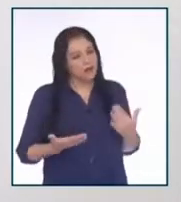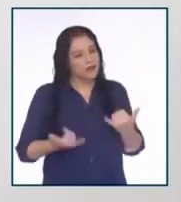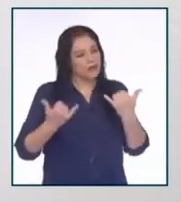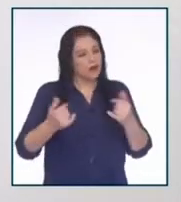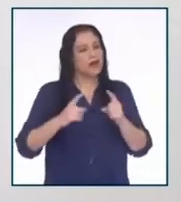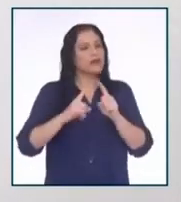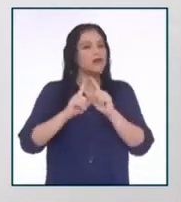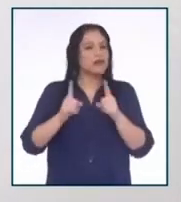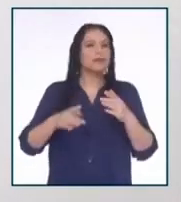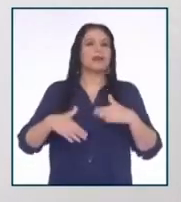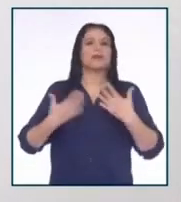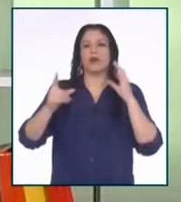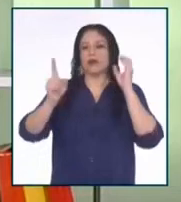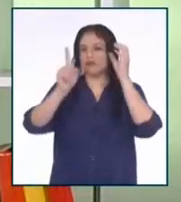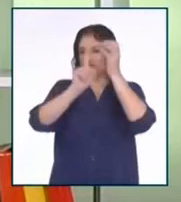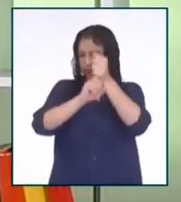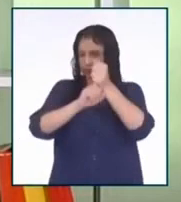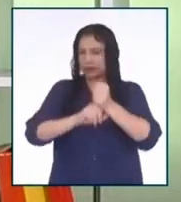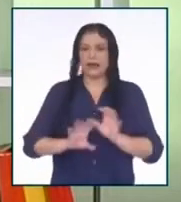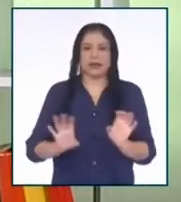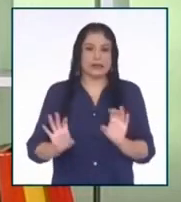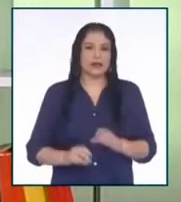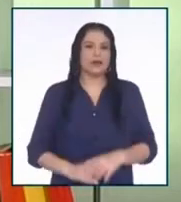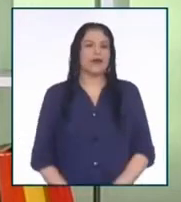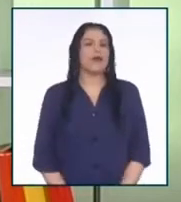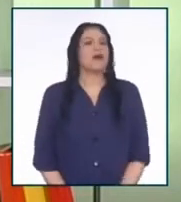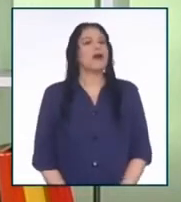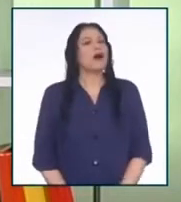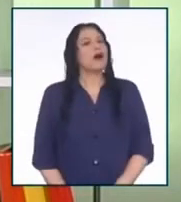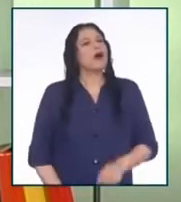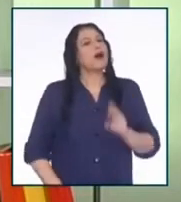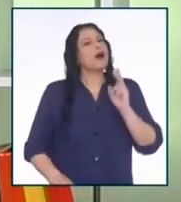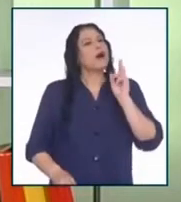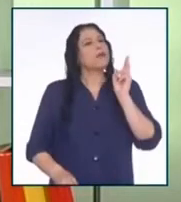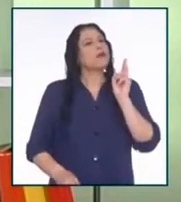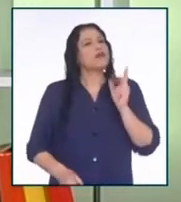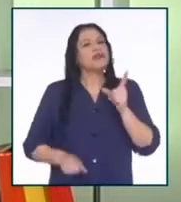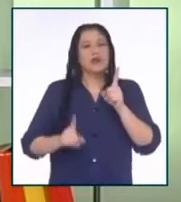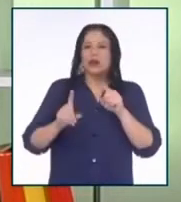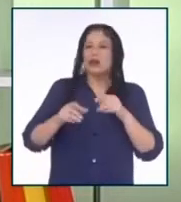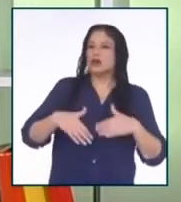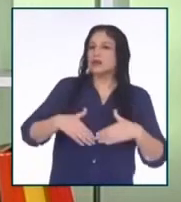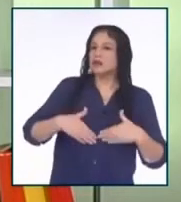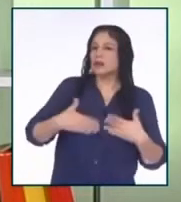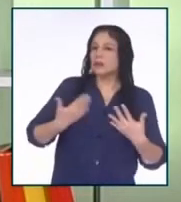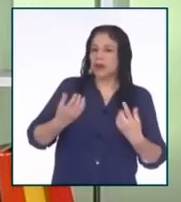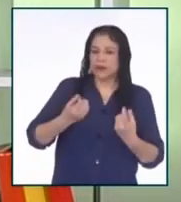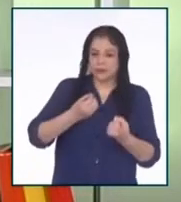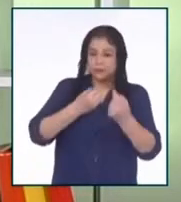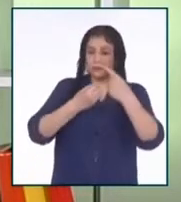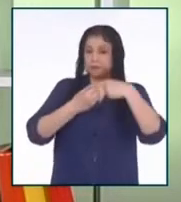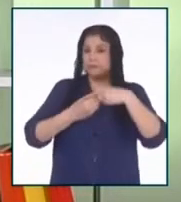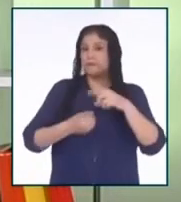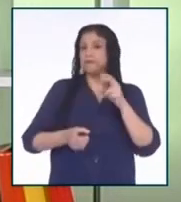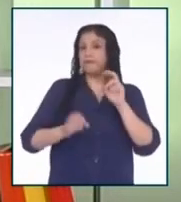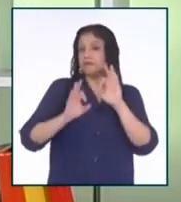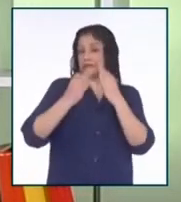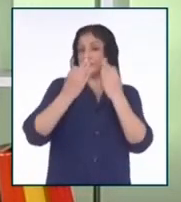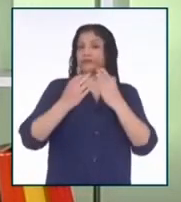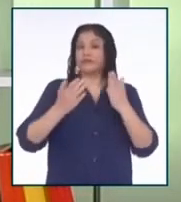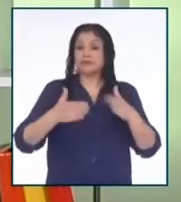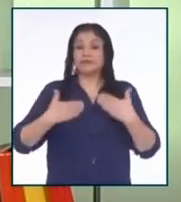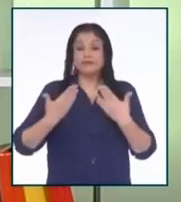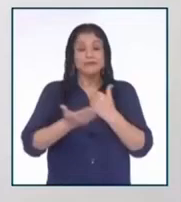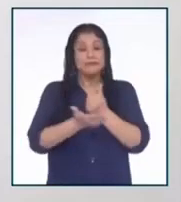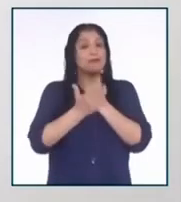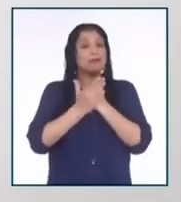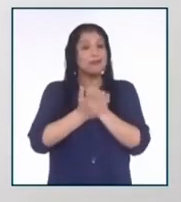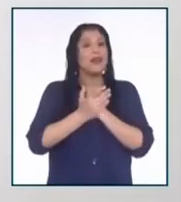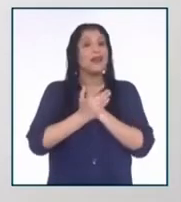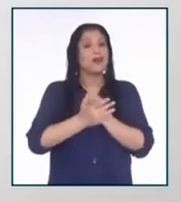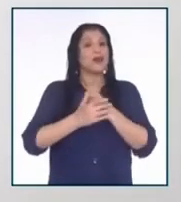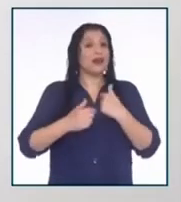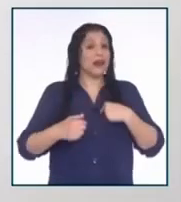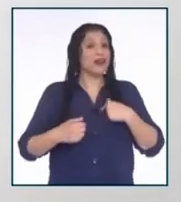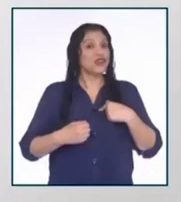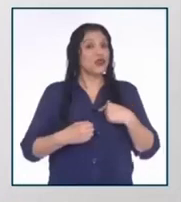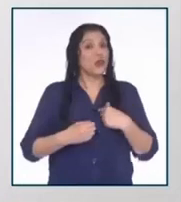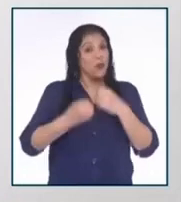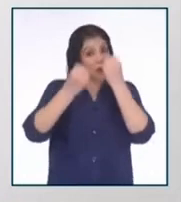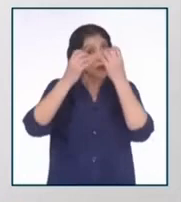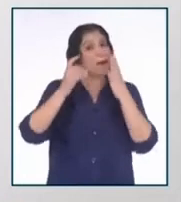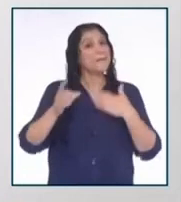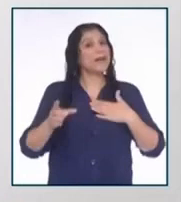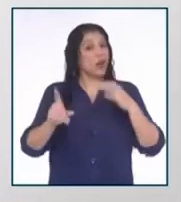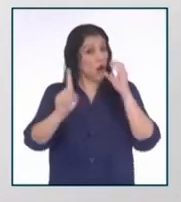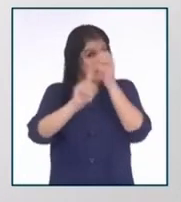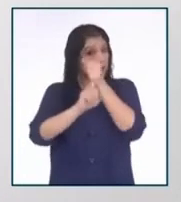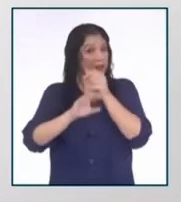para cumplirlo inicialmente. Profesora Yulisa, ¿y se puede considerar a alguien de la familia para que nos ayude a cumplir con los compromisos? Por supuesto,